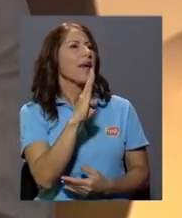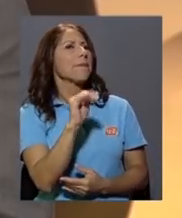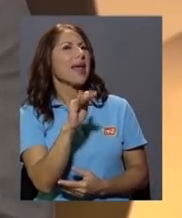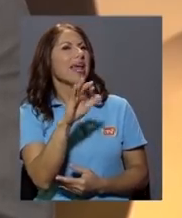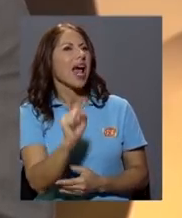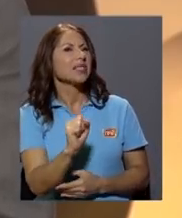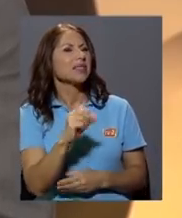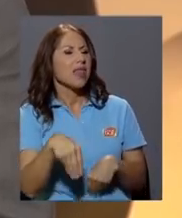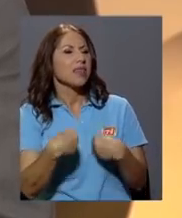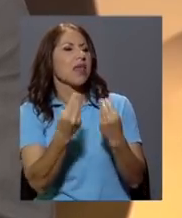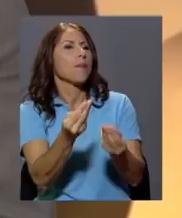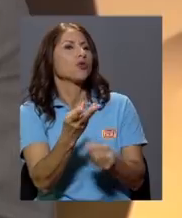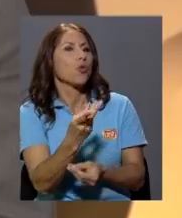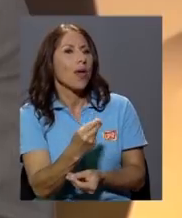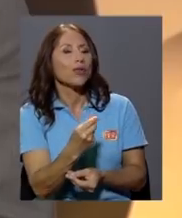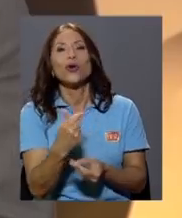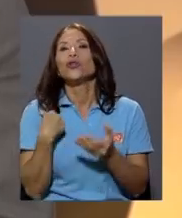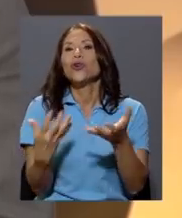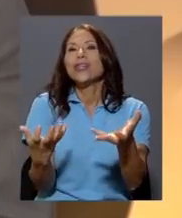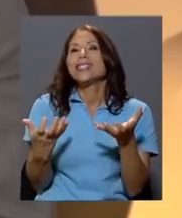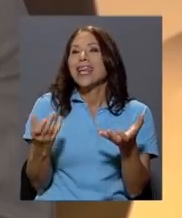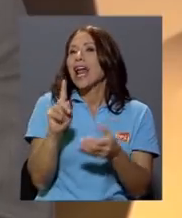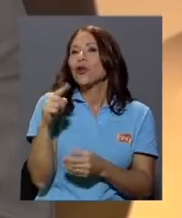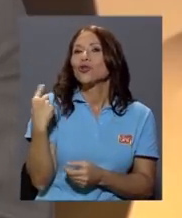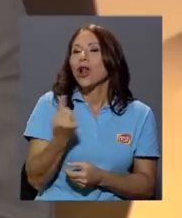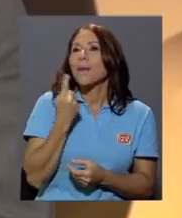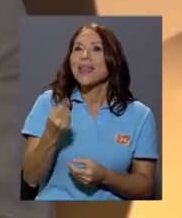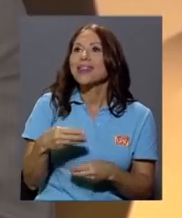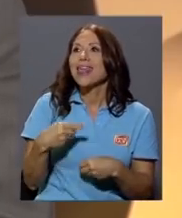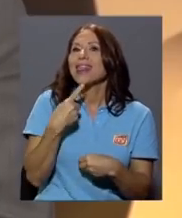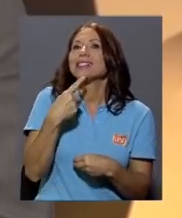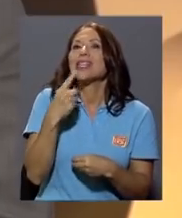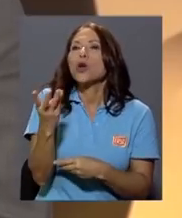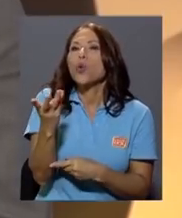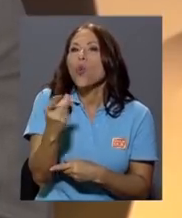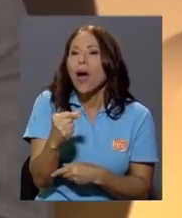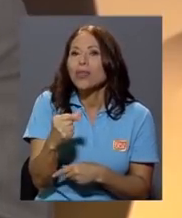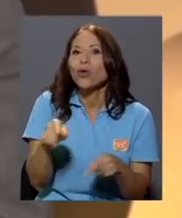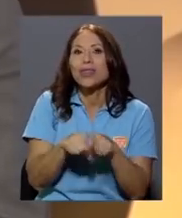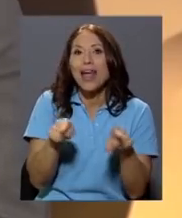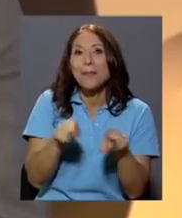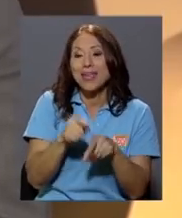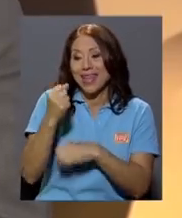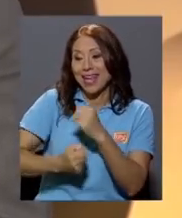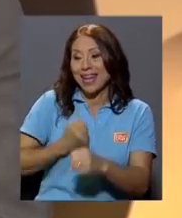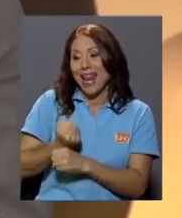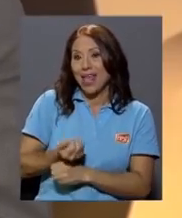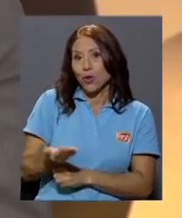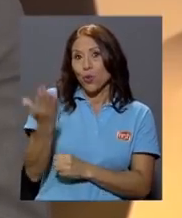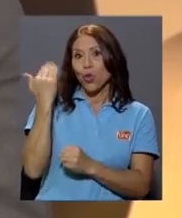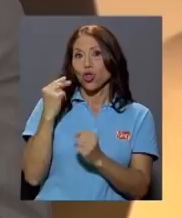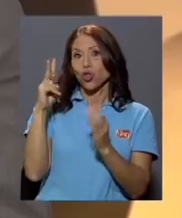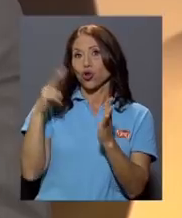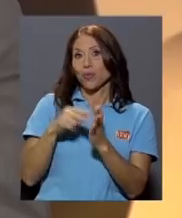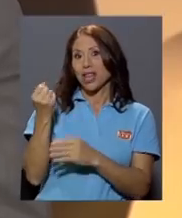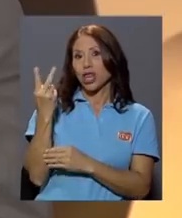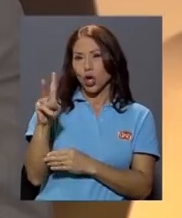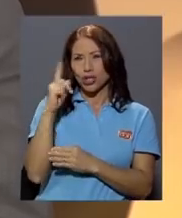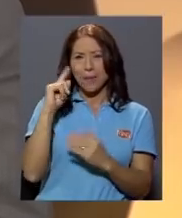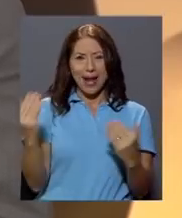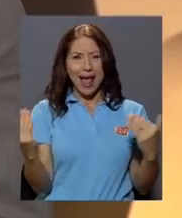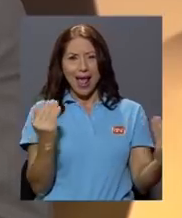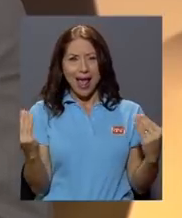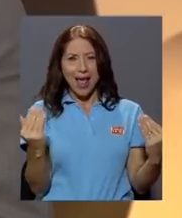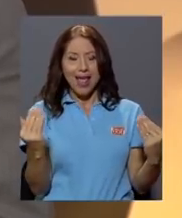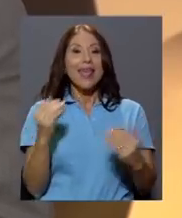becas? Yo quisiera no solo dar el dato de cuánto se invierte en becas en este momento, sino cuánto se invertía en el año 2012, como para que tengamos un parámetro. Que